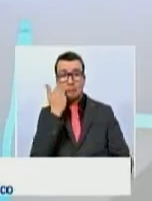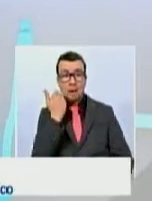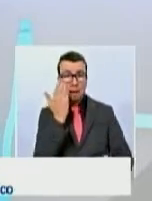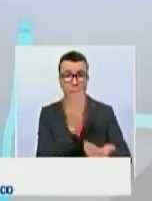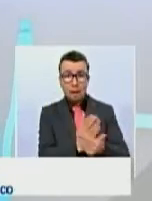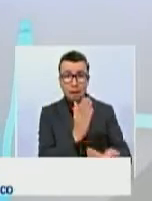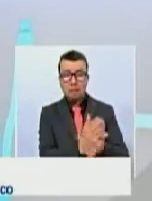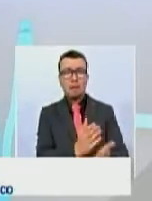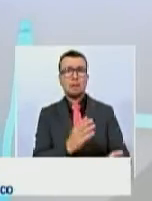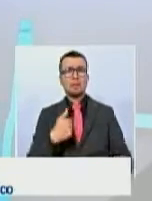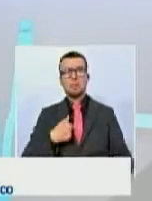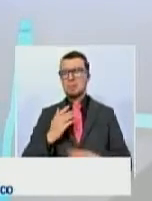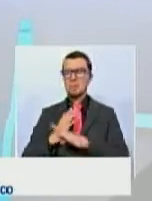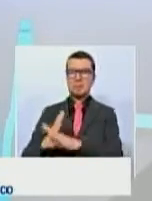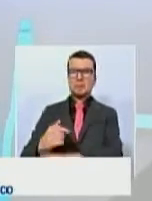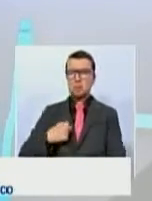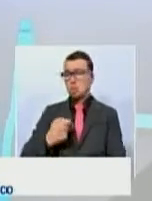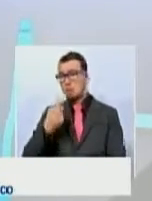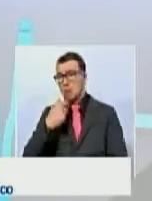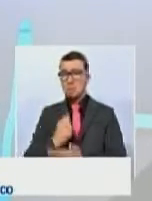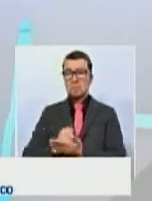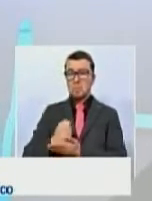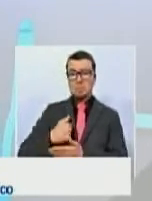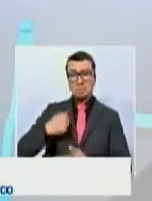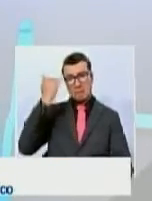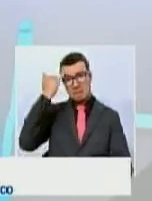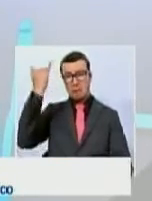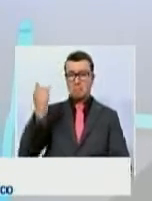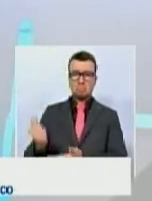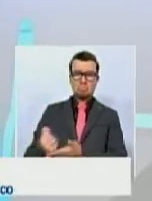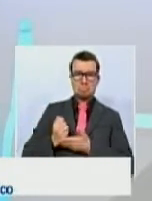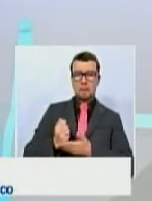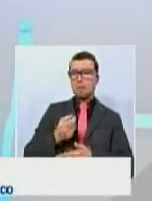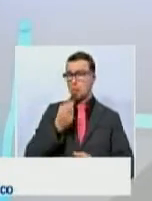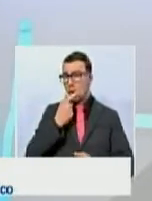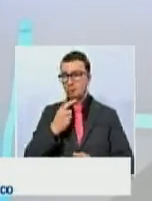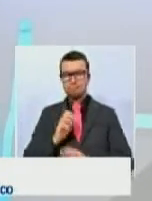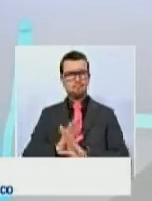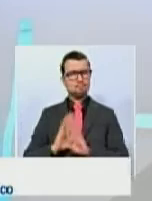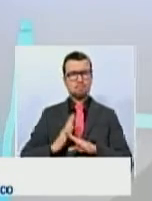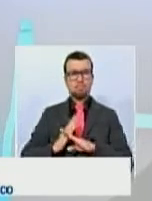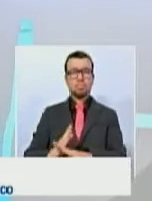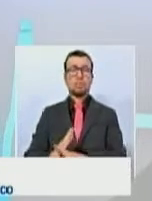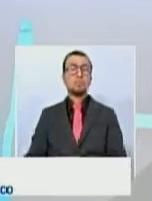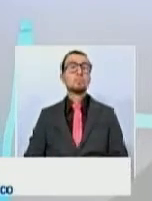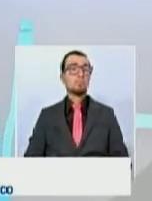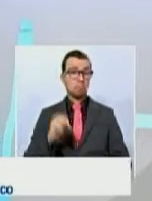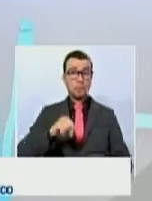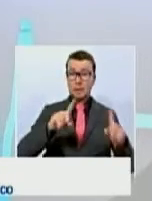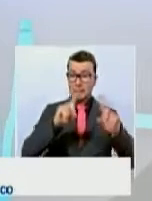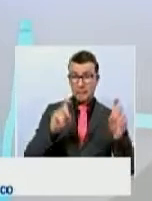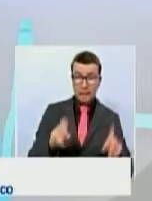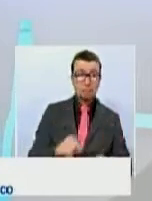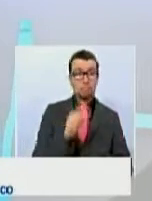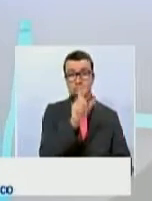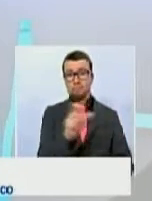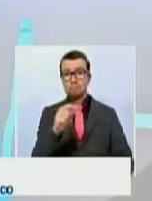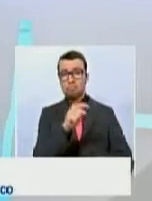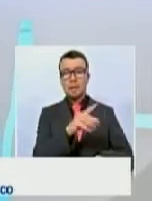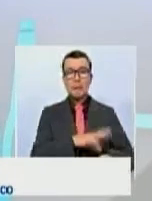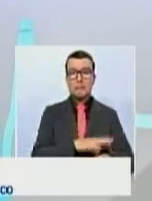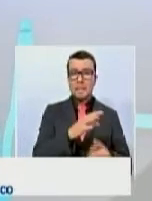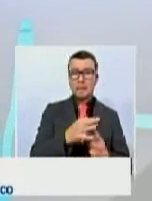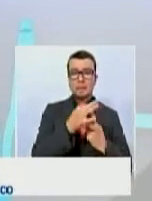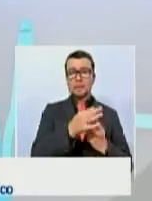la automedicación. Y queremos todos los días, con diferentes temas y especialistas, resolver las inquietudes que ustedes tienen a través de